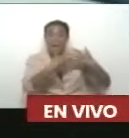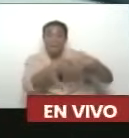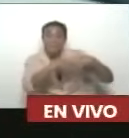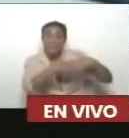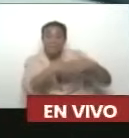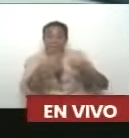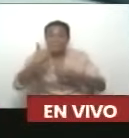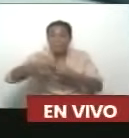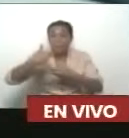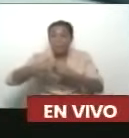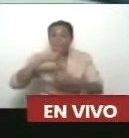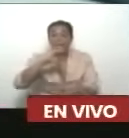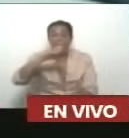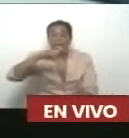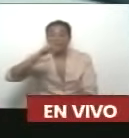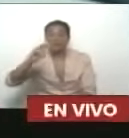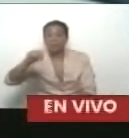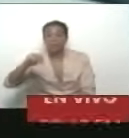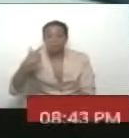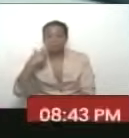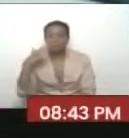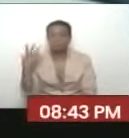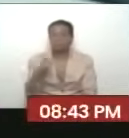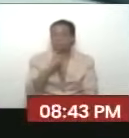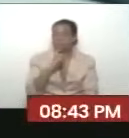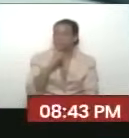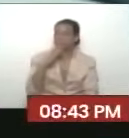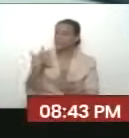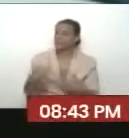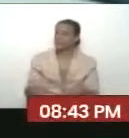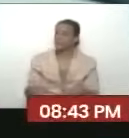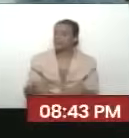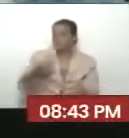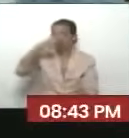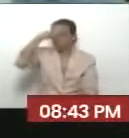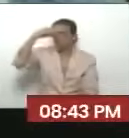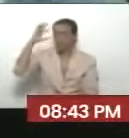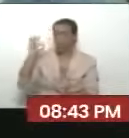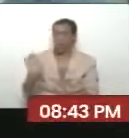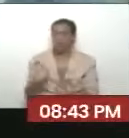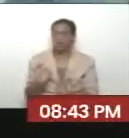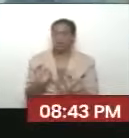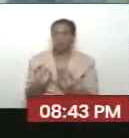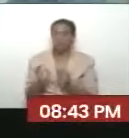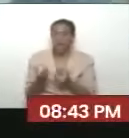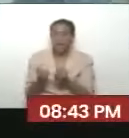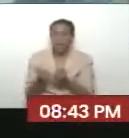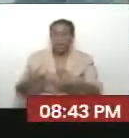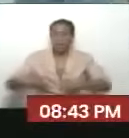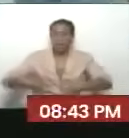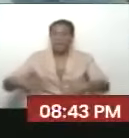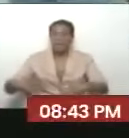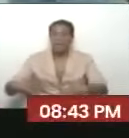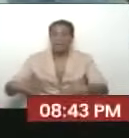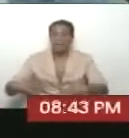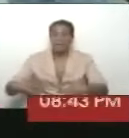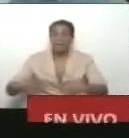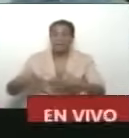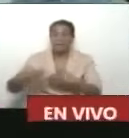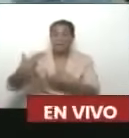como lo voy a explicar ahora, llegaron al colmo de repartir